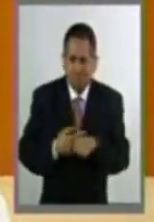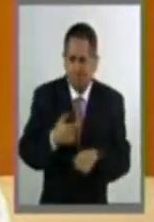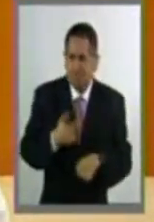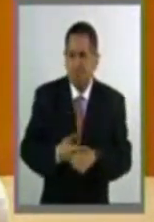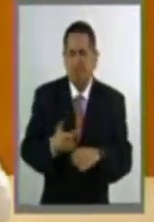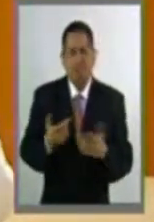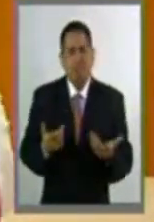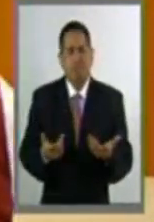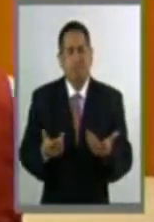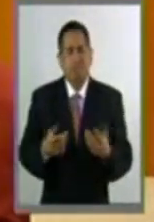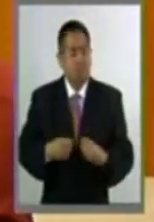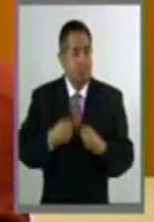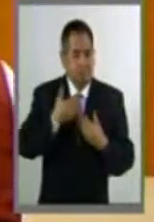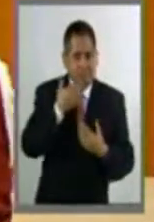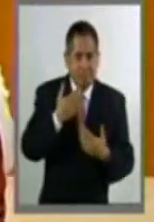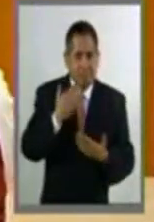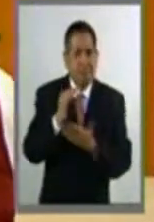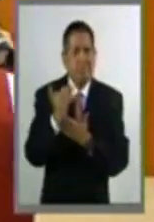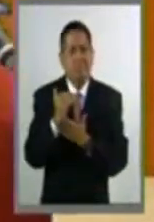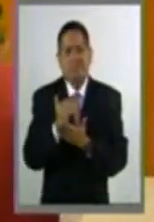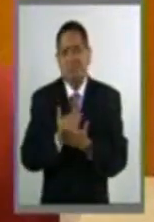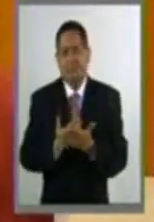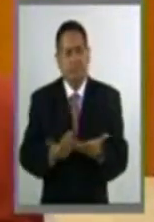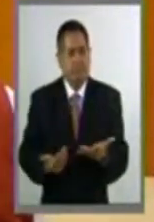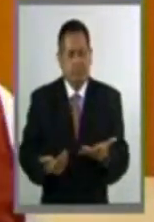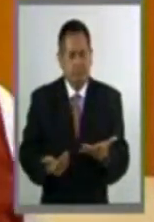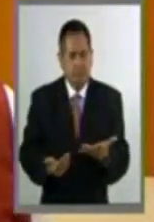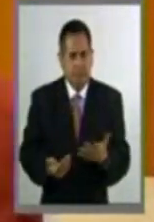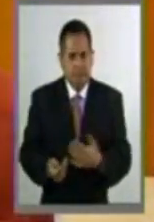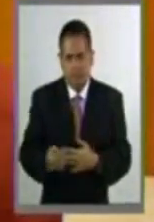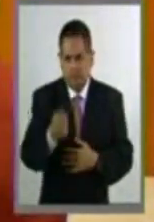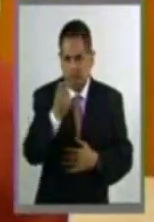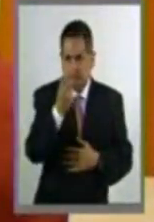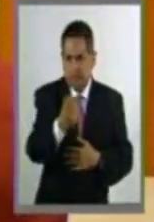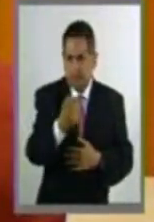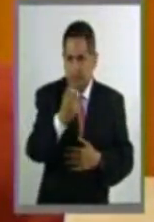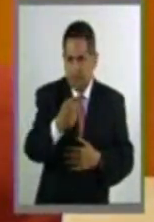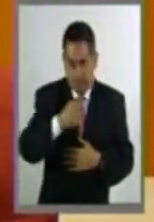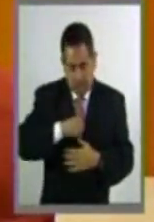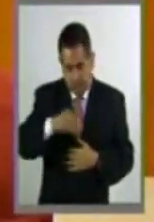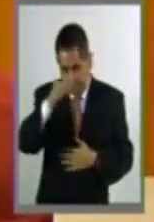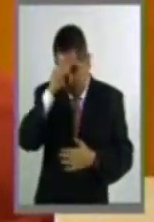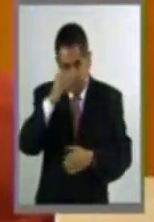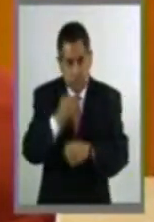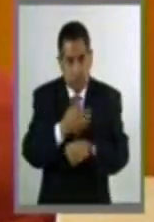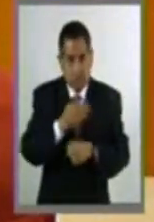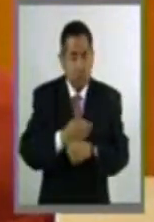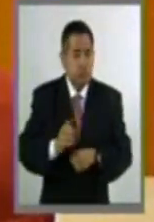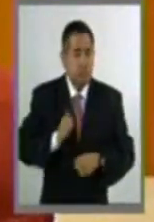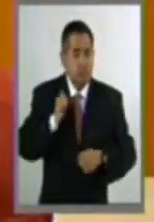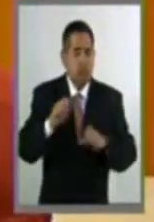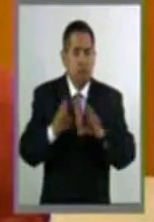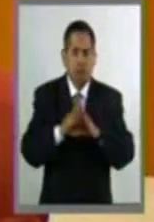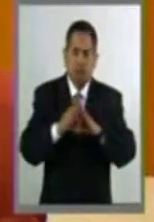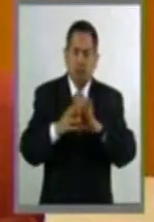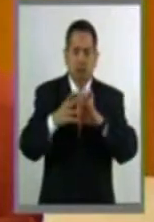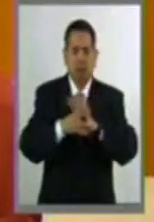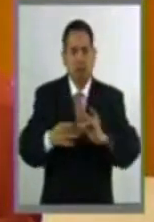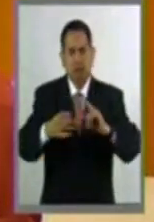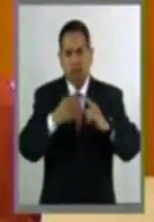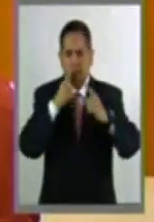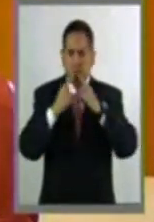las y de los mexicanos. Esta situación hace cada vez más apremiante el apostar por alternativas como